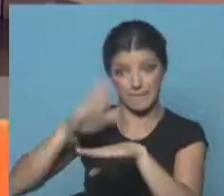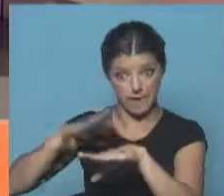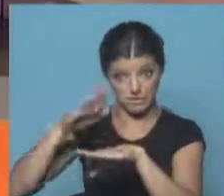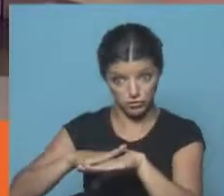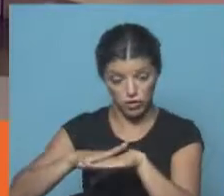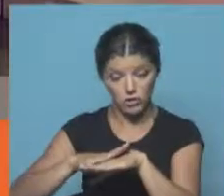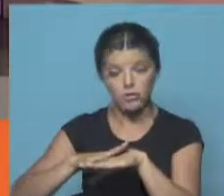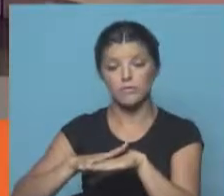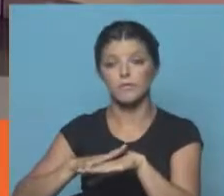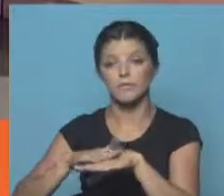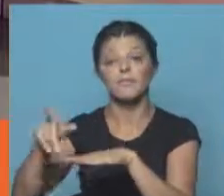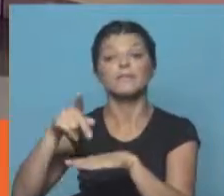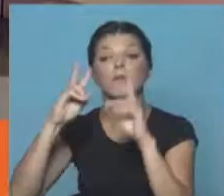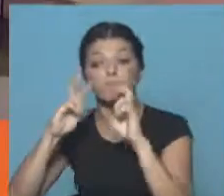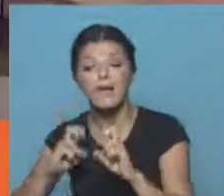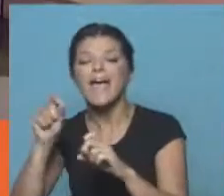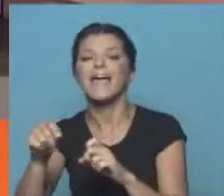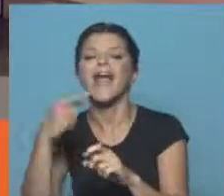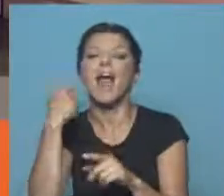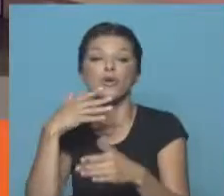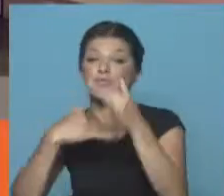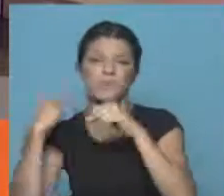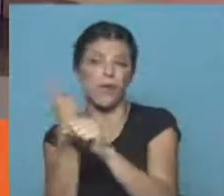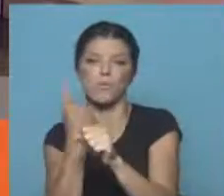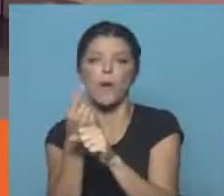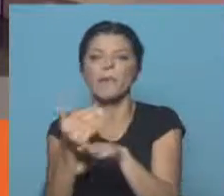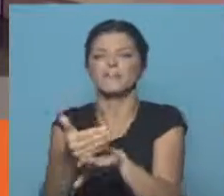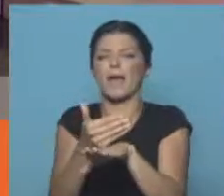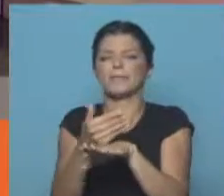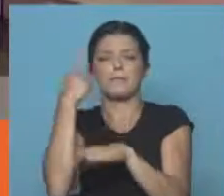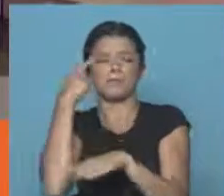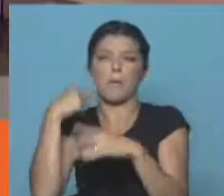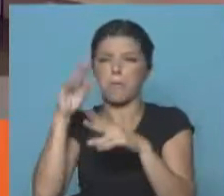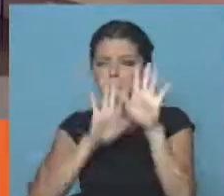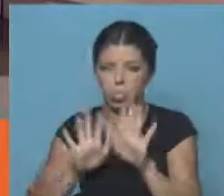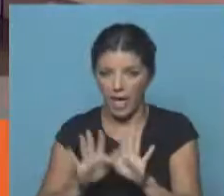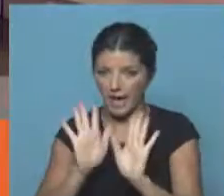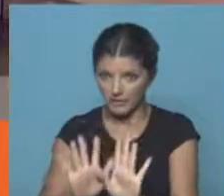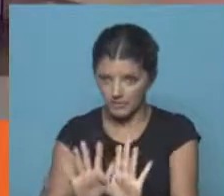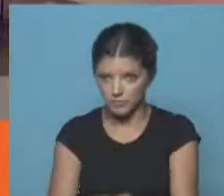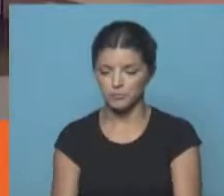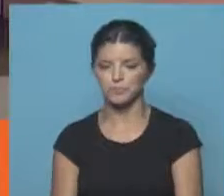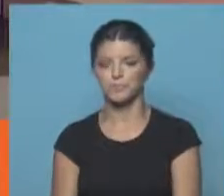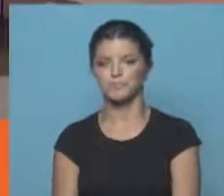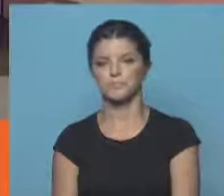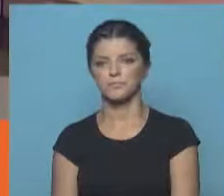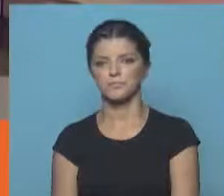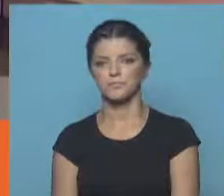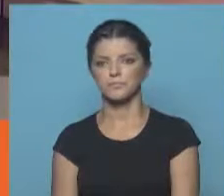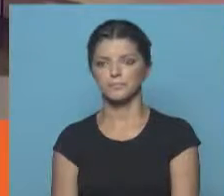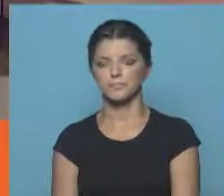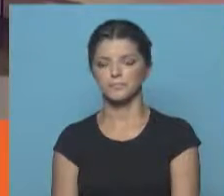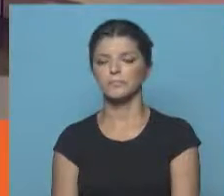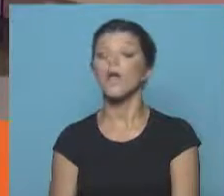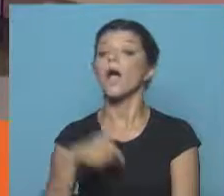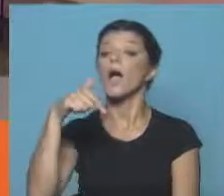Oficina Anticorrupción, una maniobra de la cual no podía justificar el origen de su dinero. Ahora, digamos, hay una